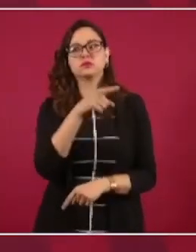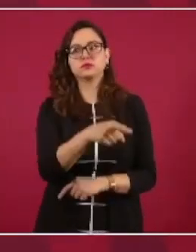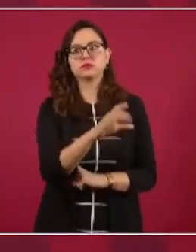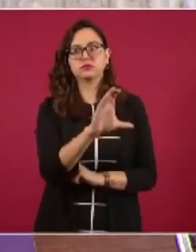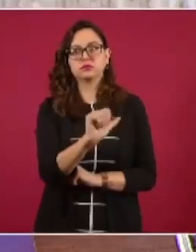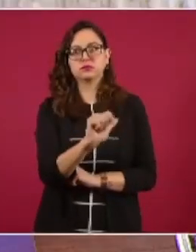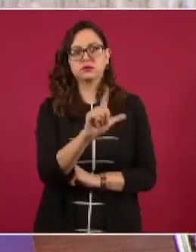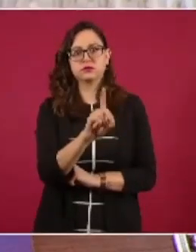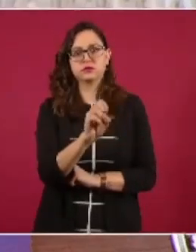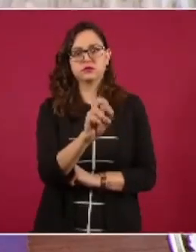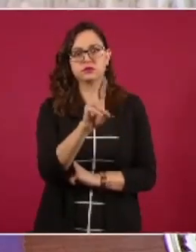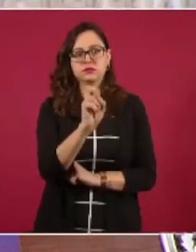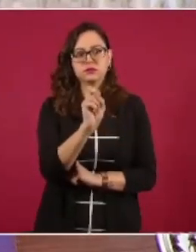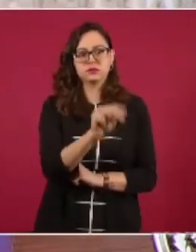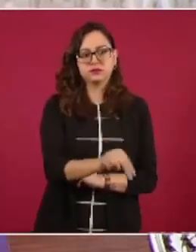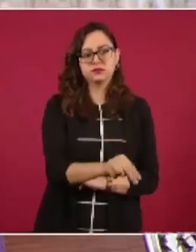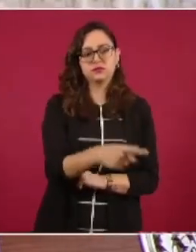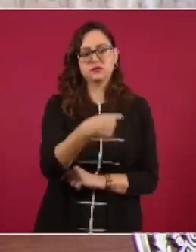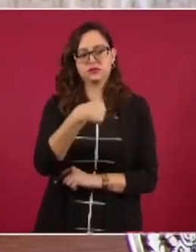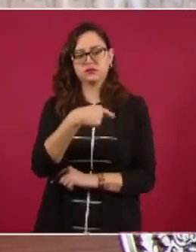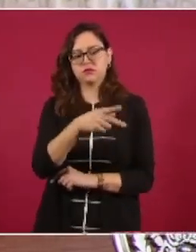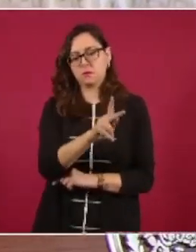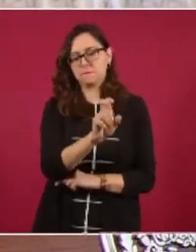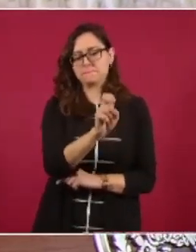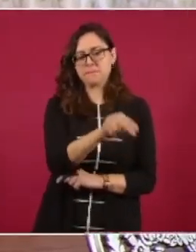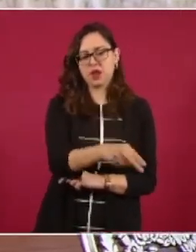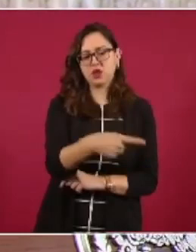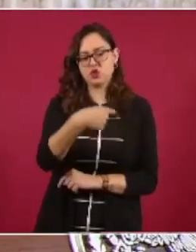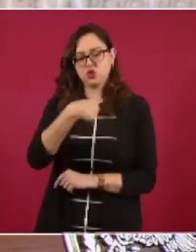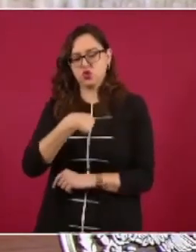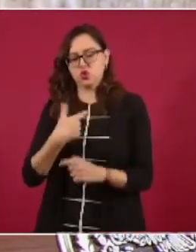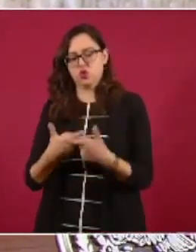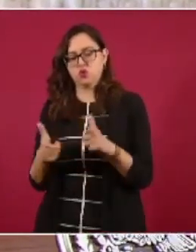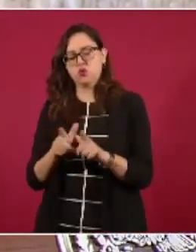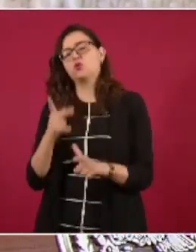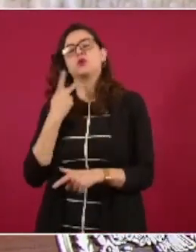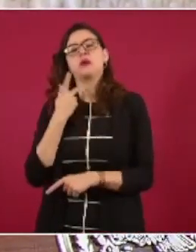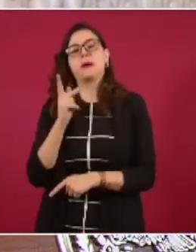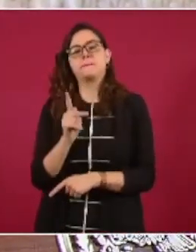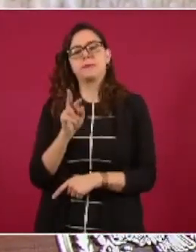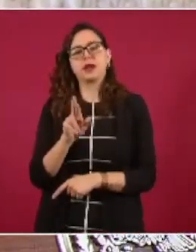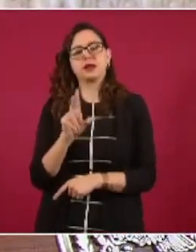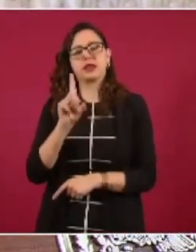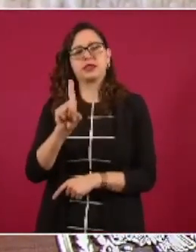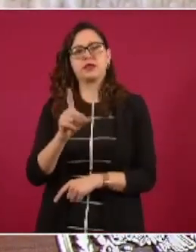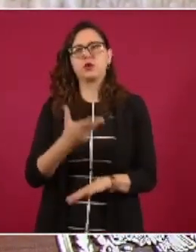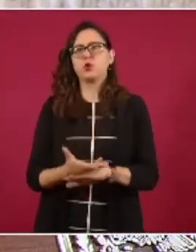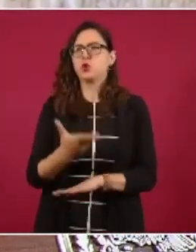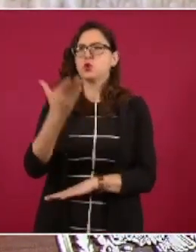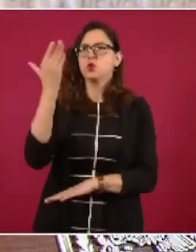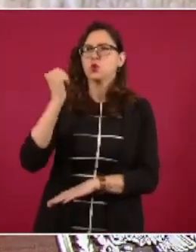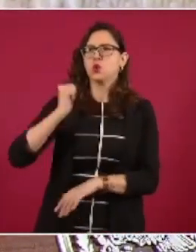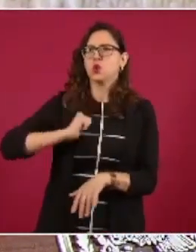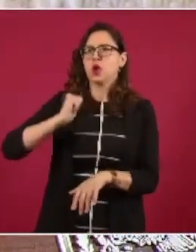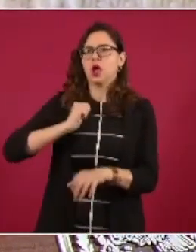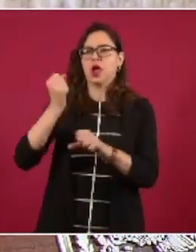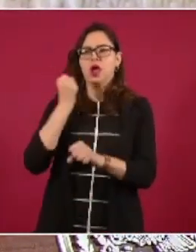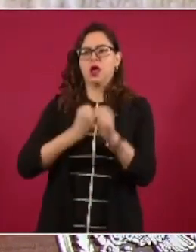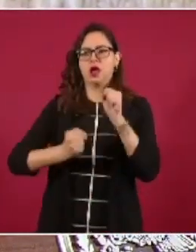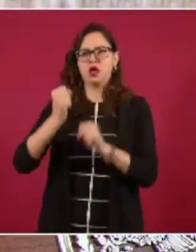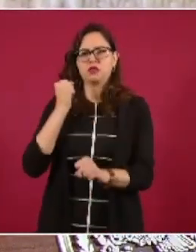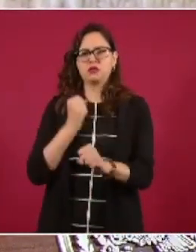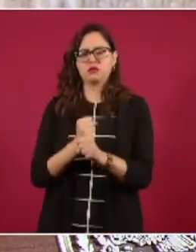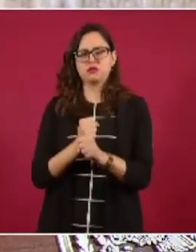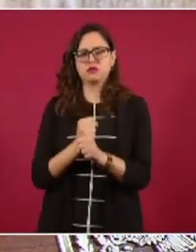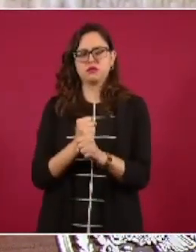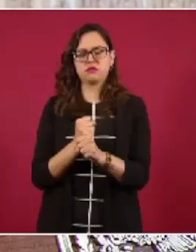yo del otro partido, el PRD. Esto en el